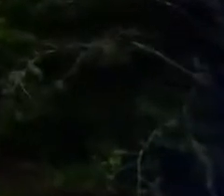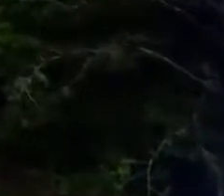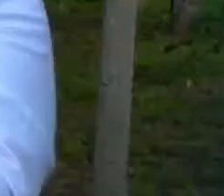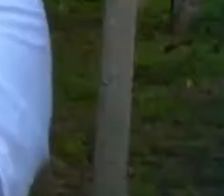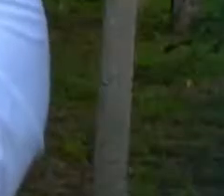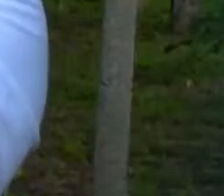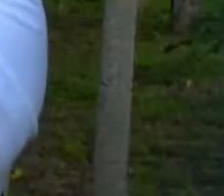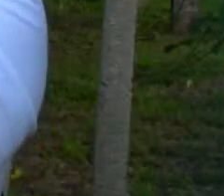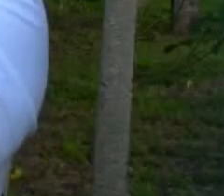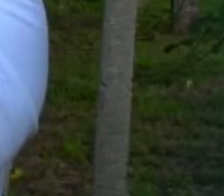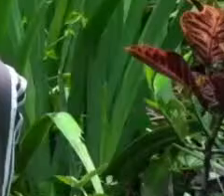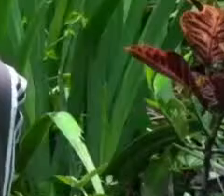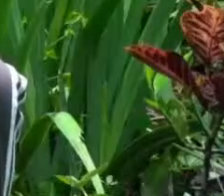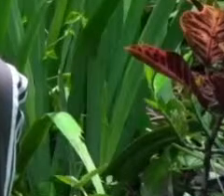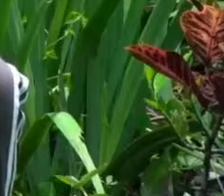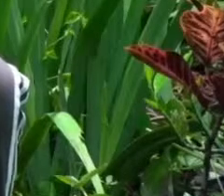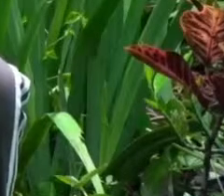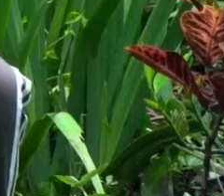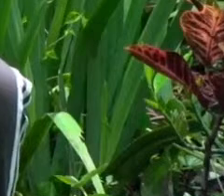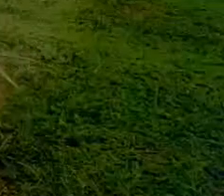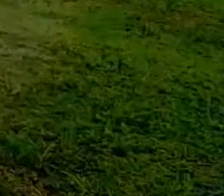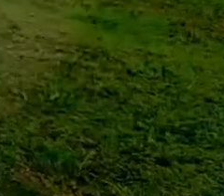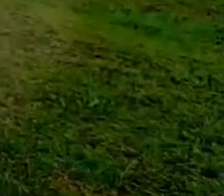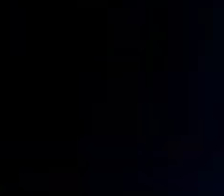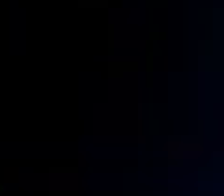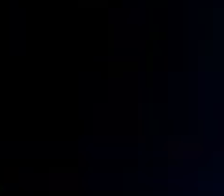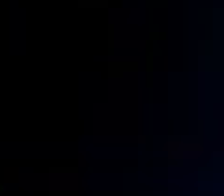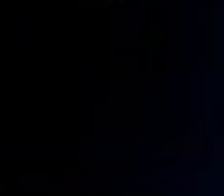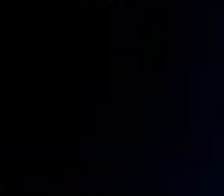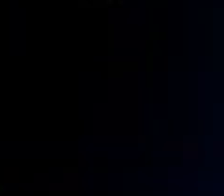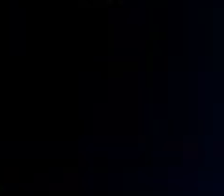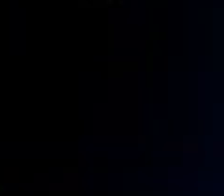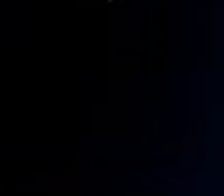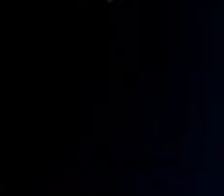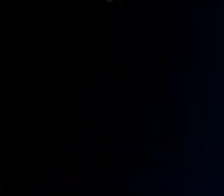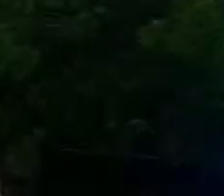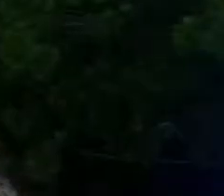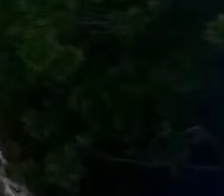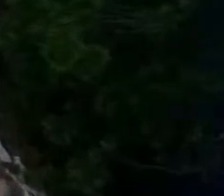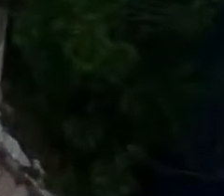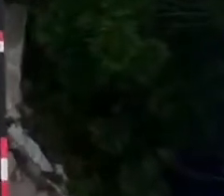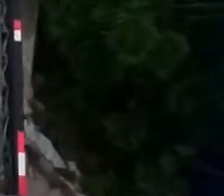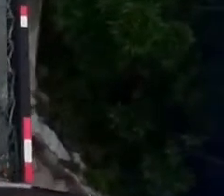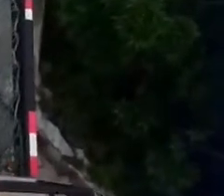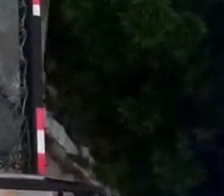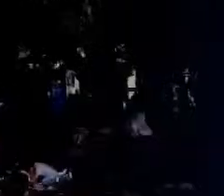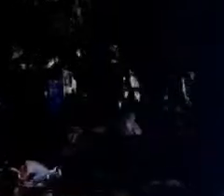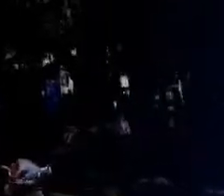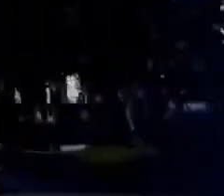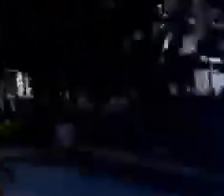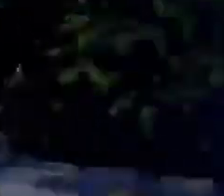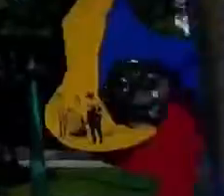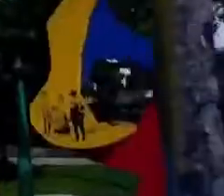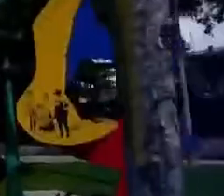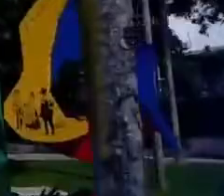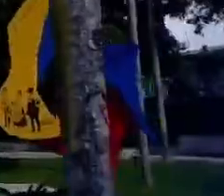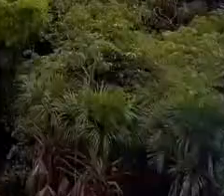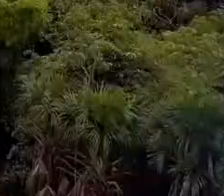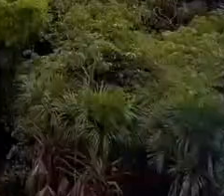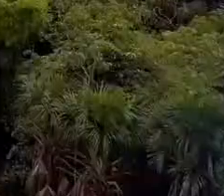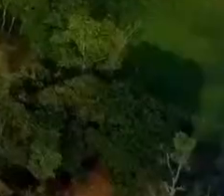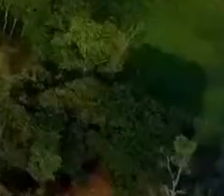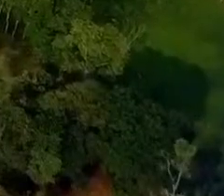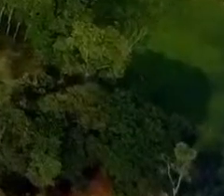Meta te esperan para compartir lo mejor de su tierra. Te invitamos a vivir experiencias únicas en la ruta del embrujo